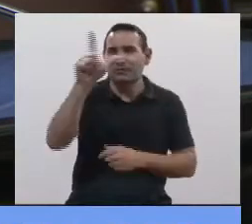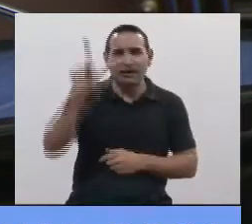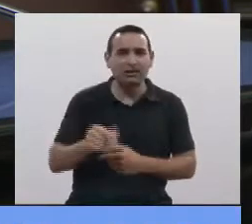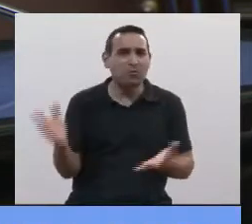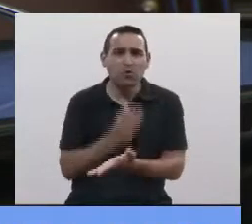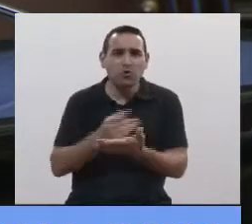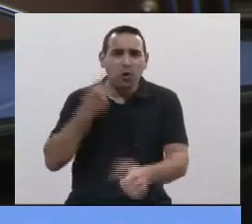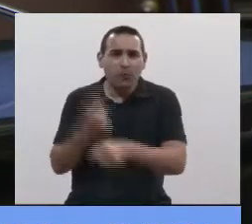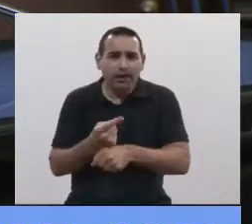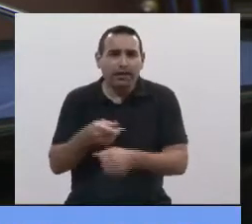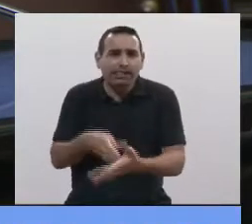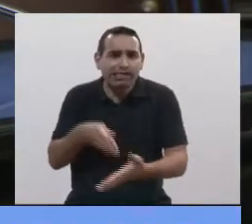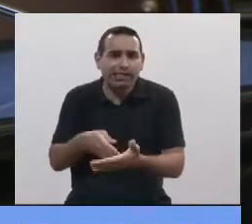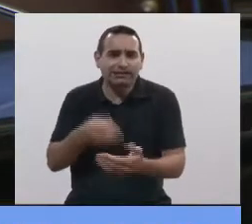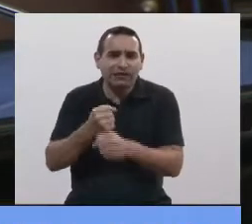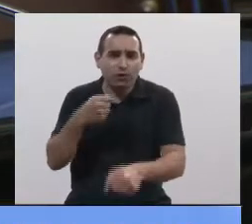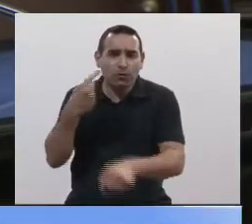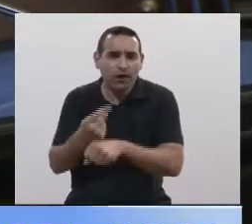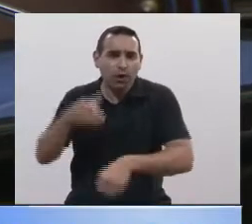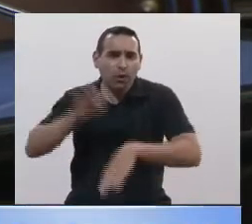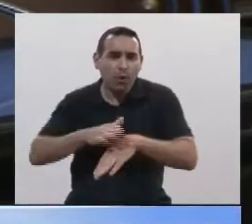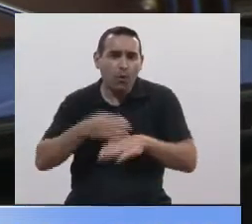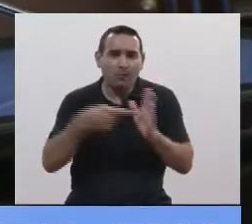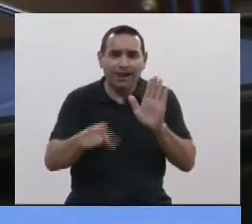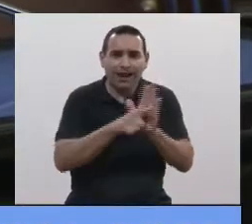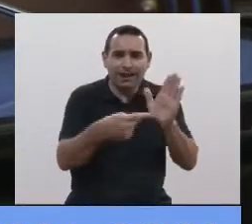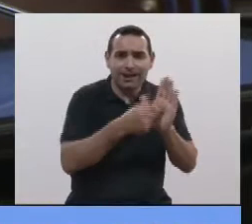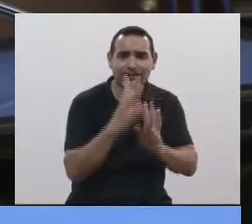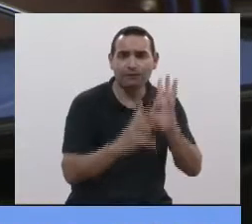poder producir y trabajar. Tenemos millones de hectáreas sin producir